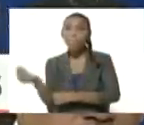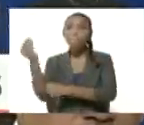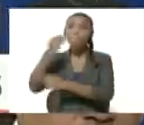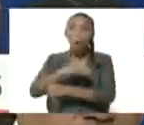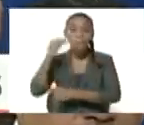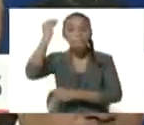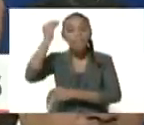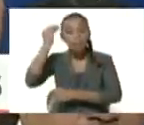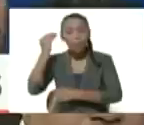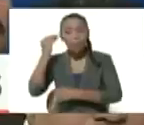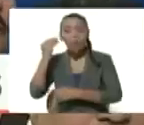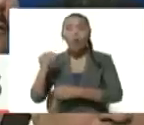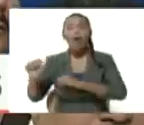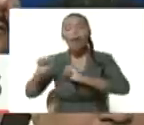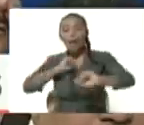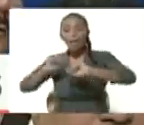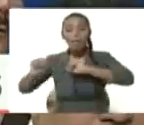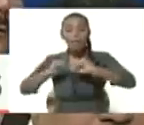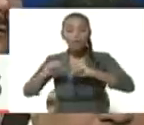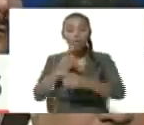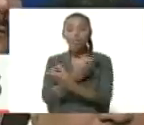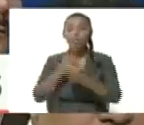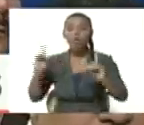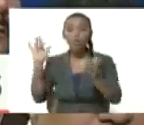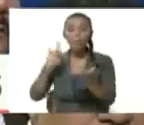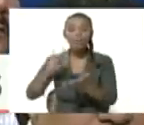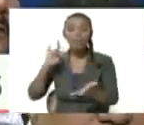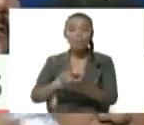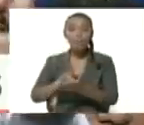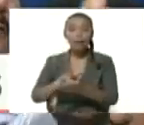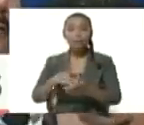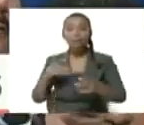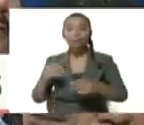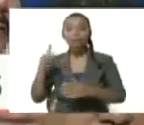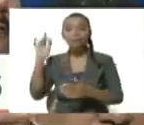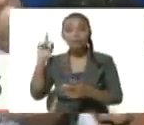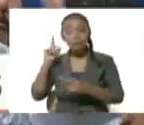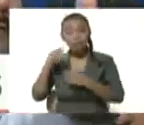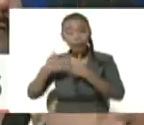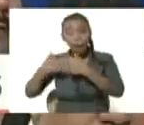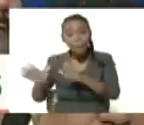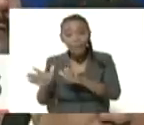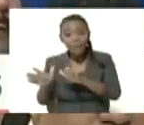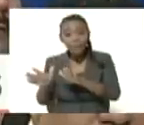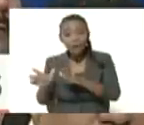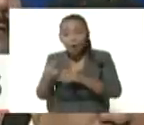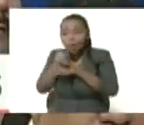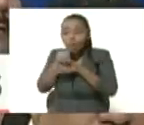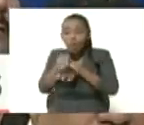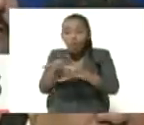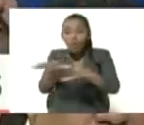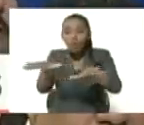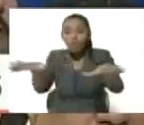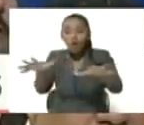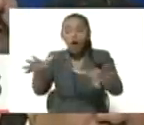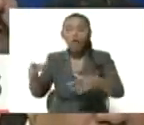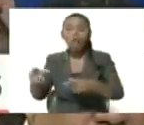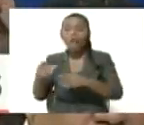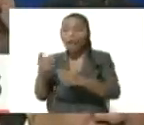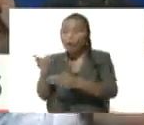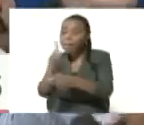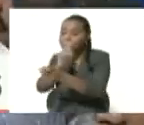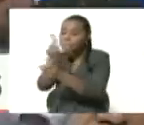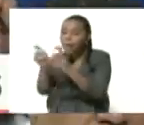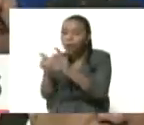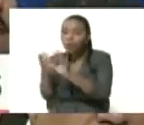que en pleno ejercicio de la democracia participativa y protagónica, el abrir, el expandir el tema de las consultas populares en